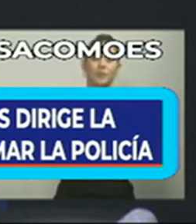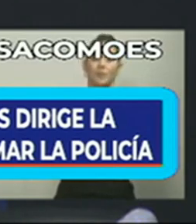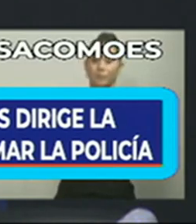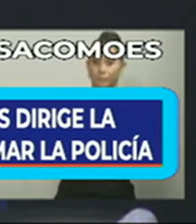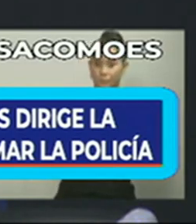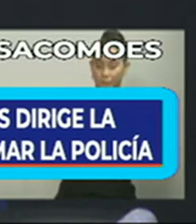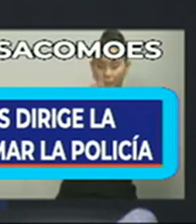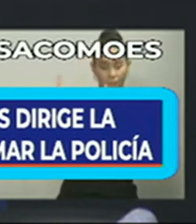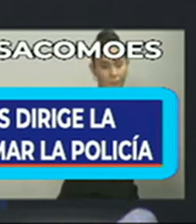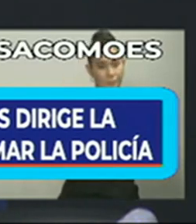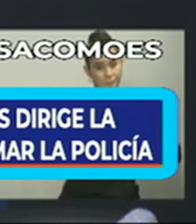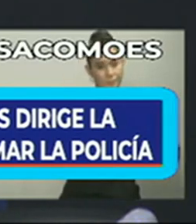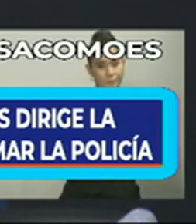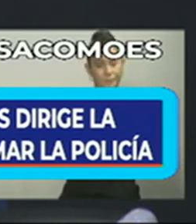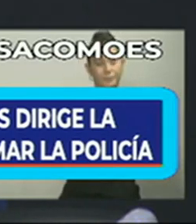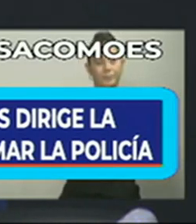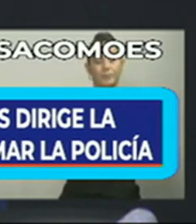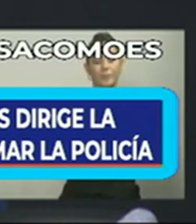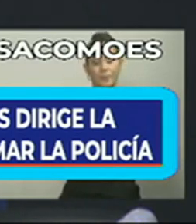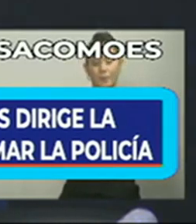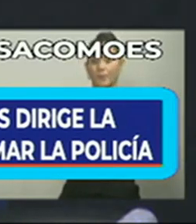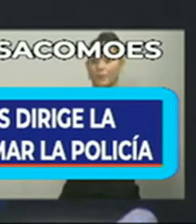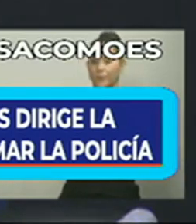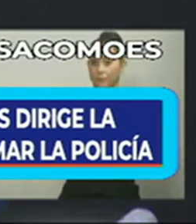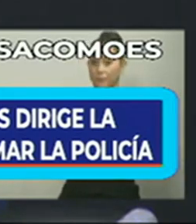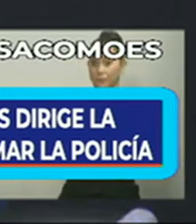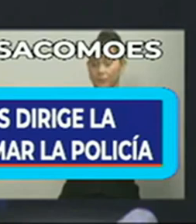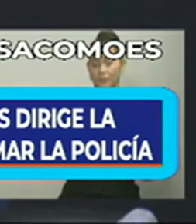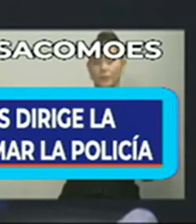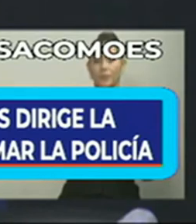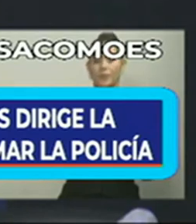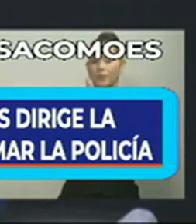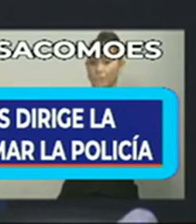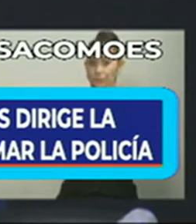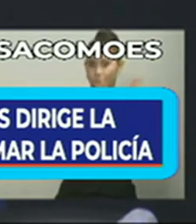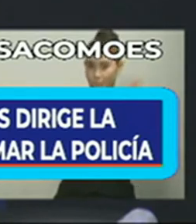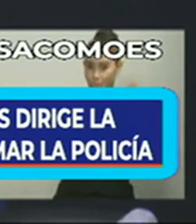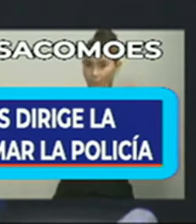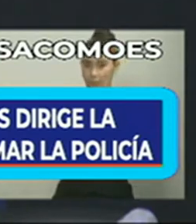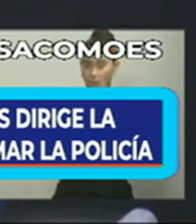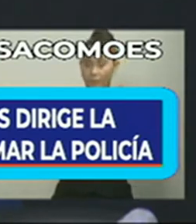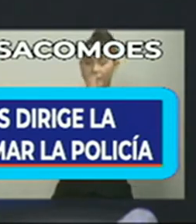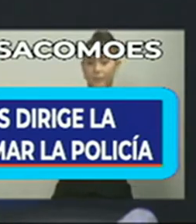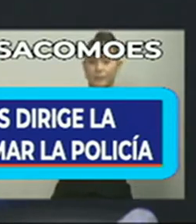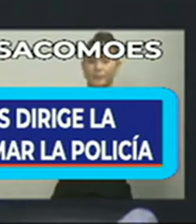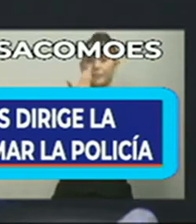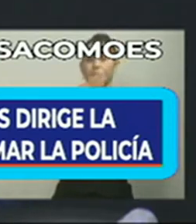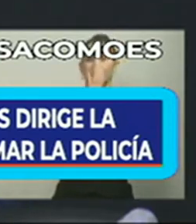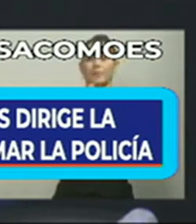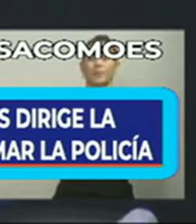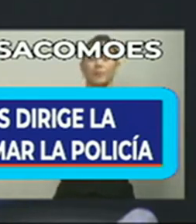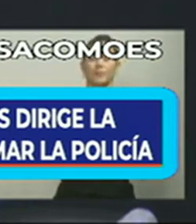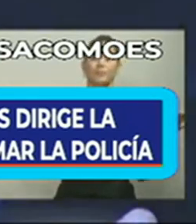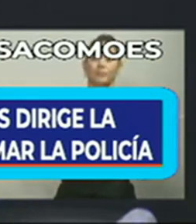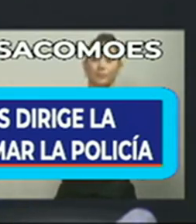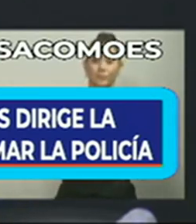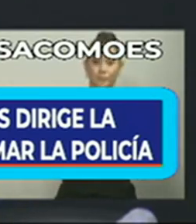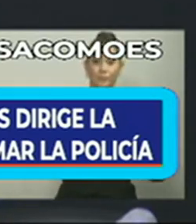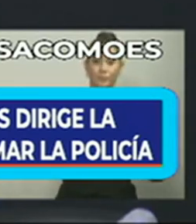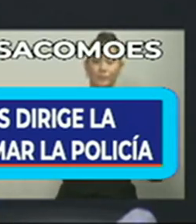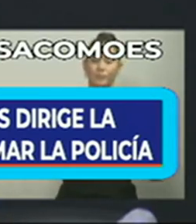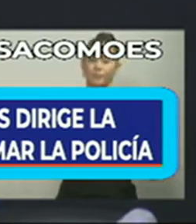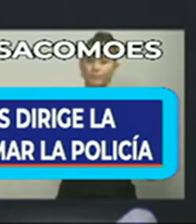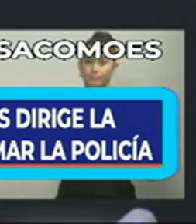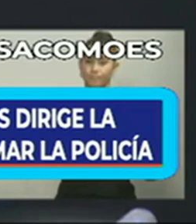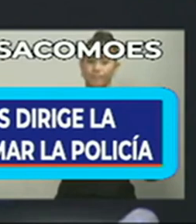y organizacionales en ejecución, protocolos vigentes en cada una de las ramas